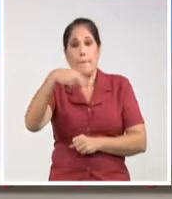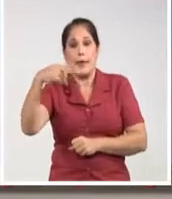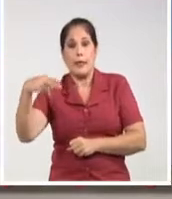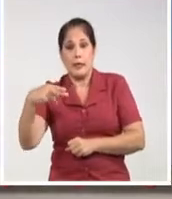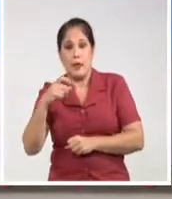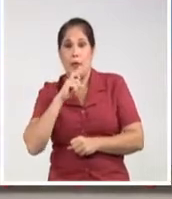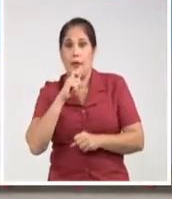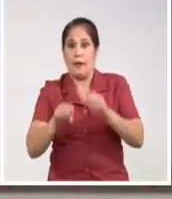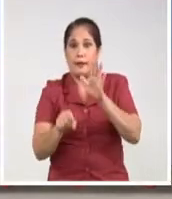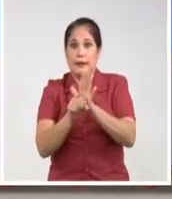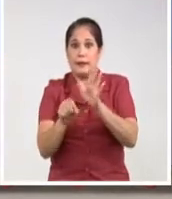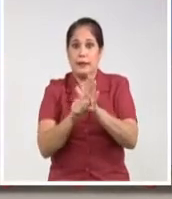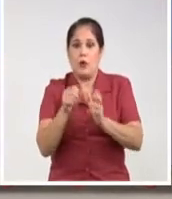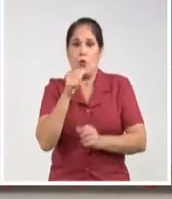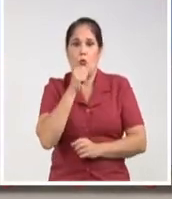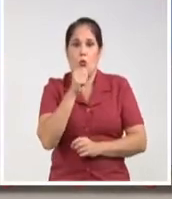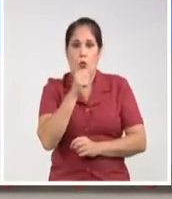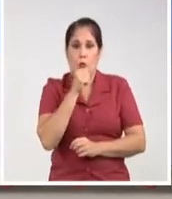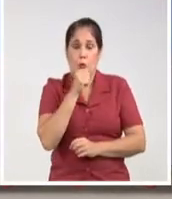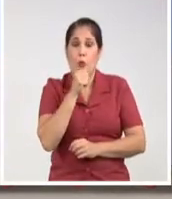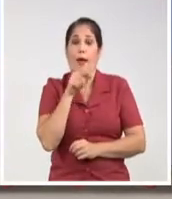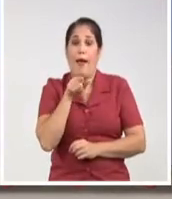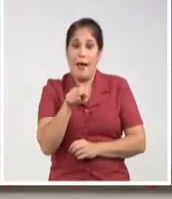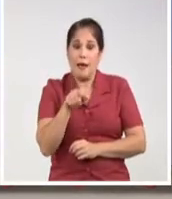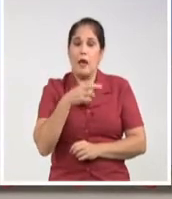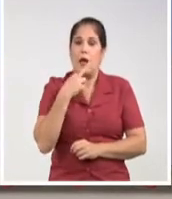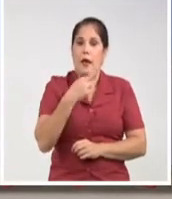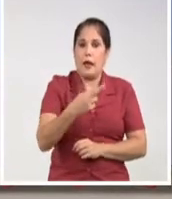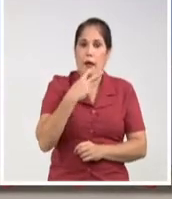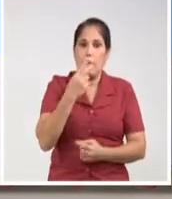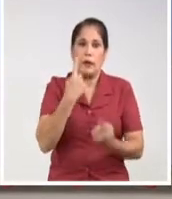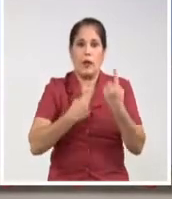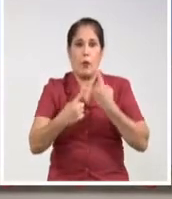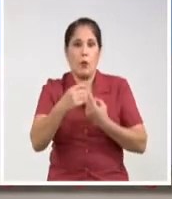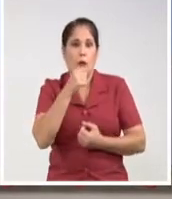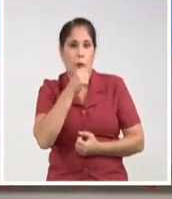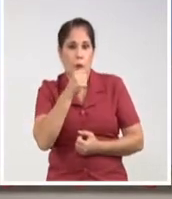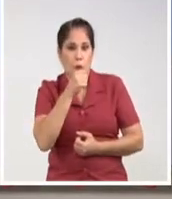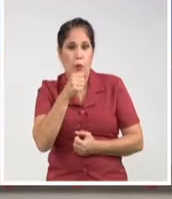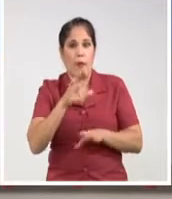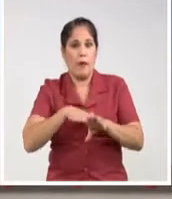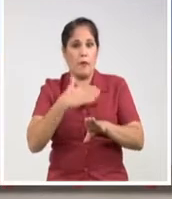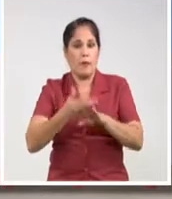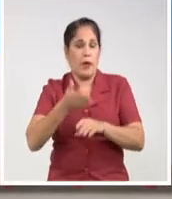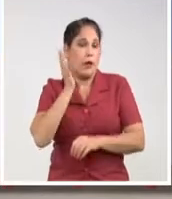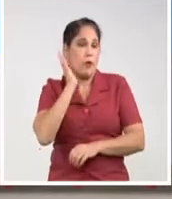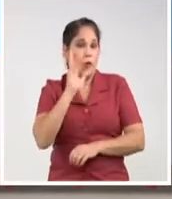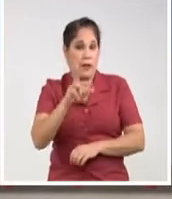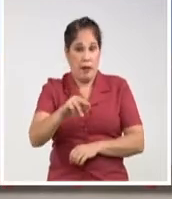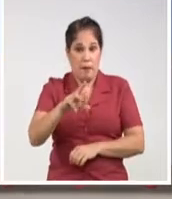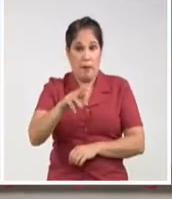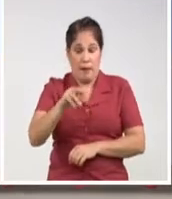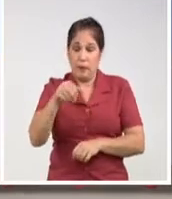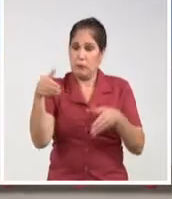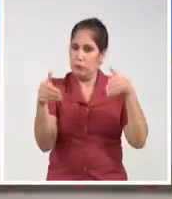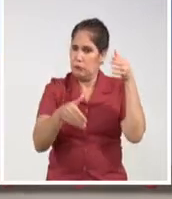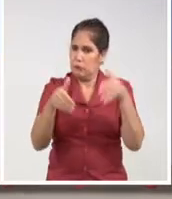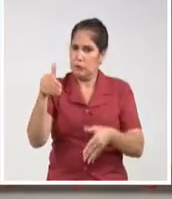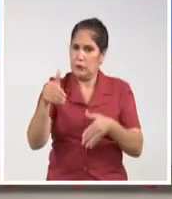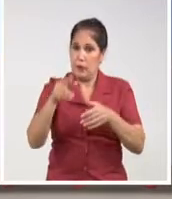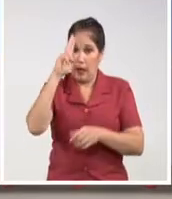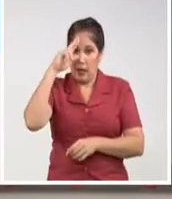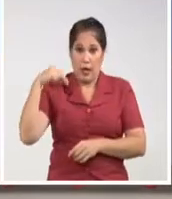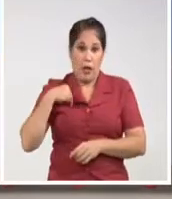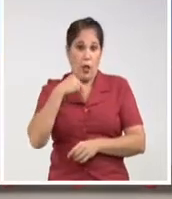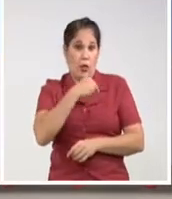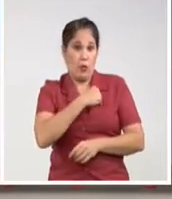dudas y aunque en las últimas semanas se les ha dado respuesta a algunas interrogantes tras las conferencias de prensa de los martes donde ha participado la